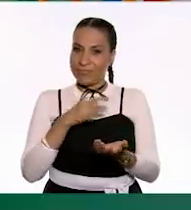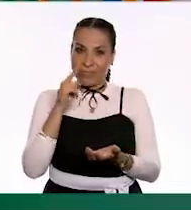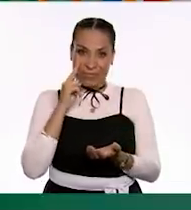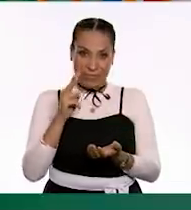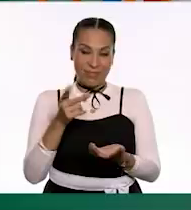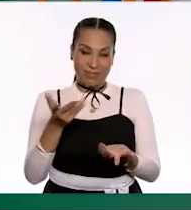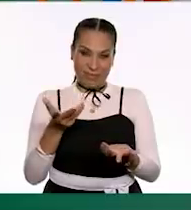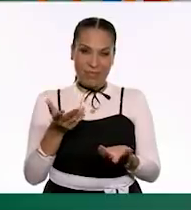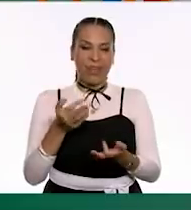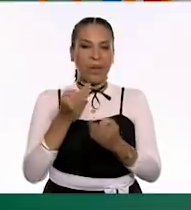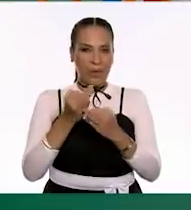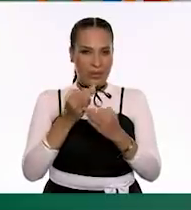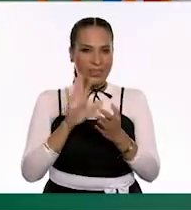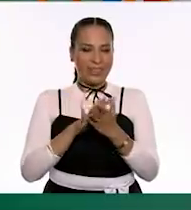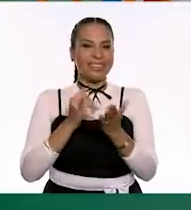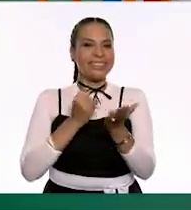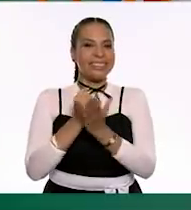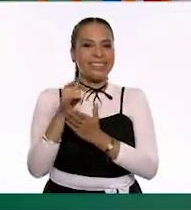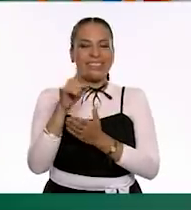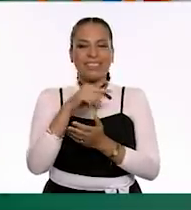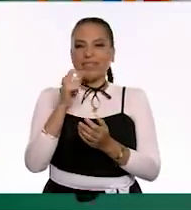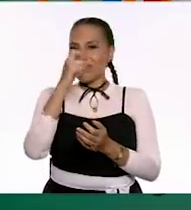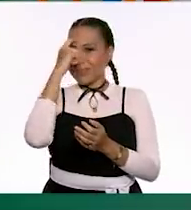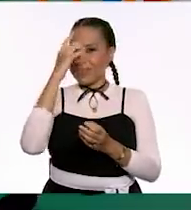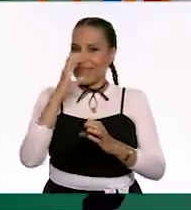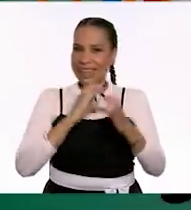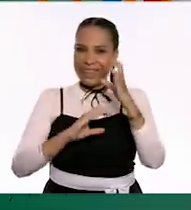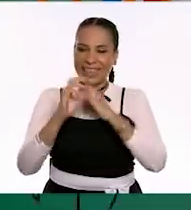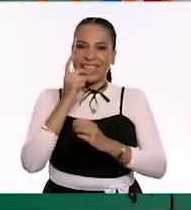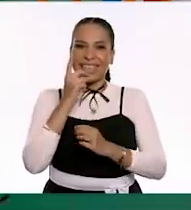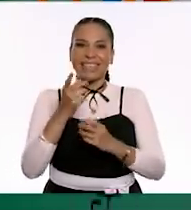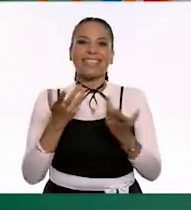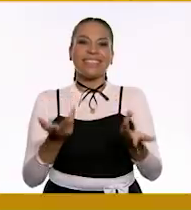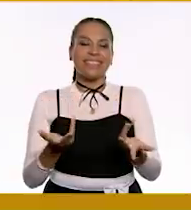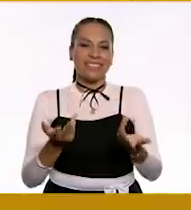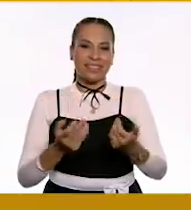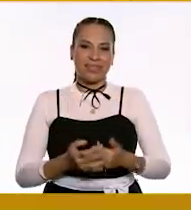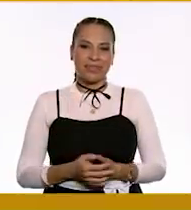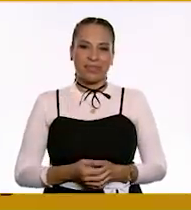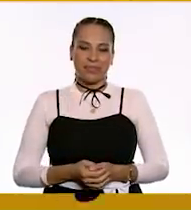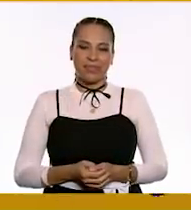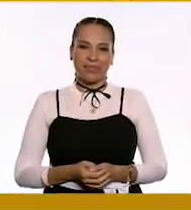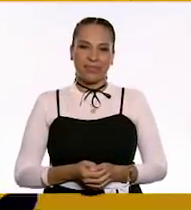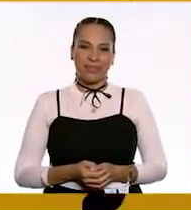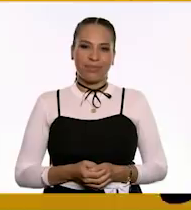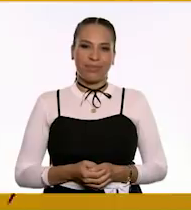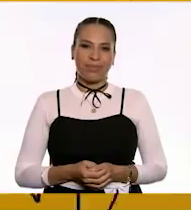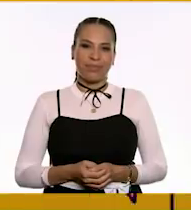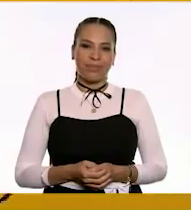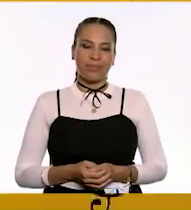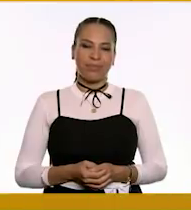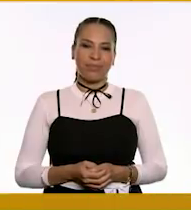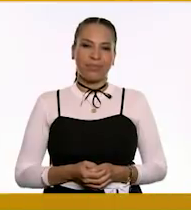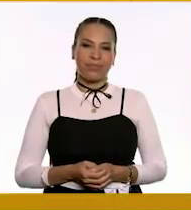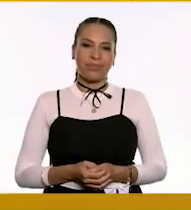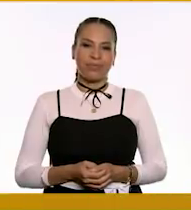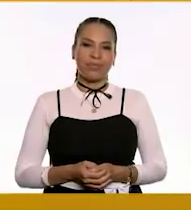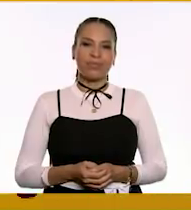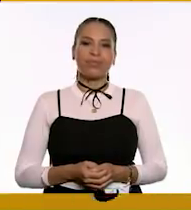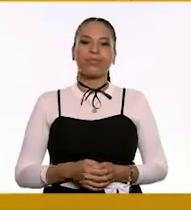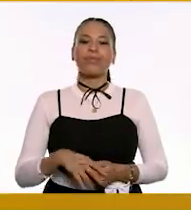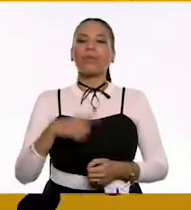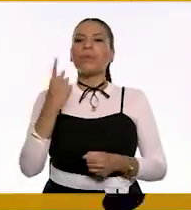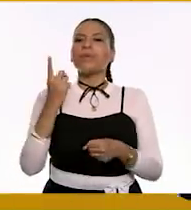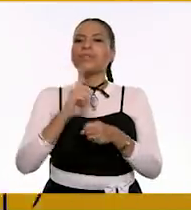Adelante. Bueno, vamos a intentarlo. Recuerden que estamos inventando esta canción que dice...